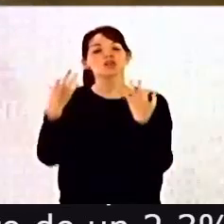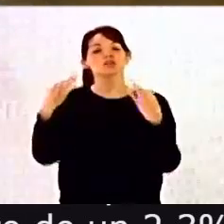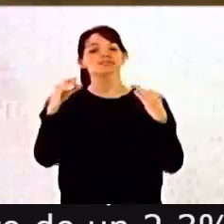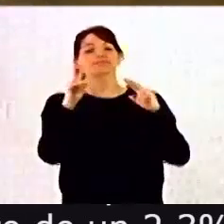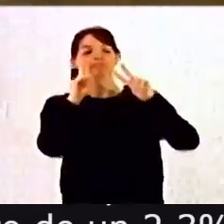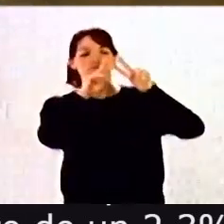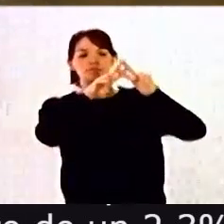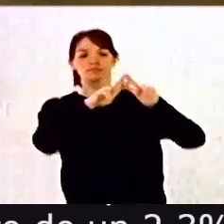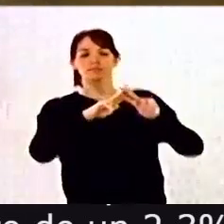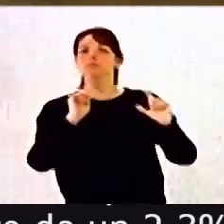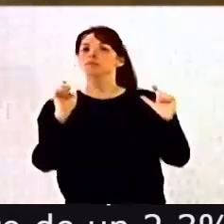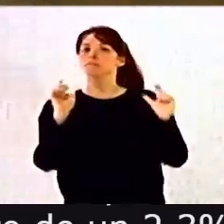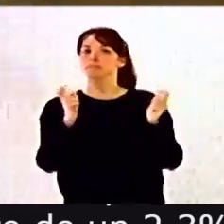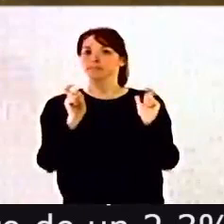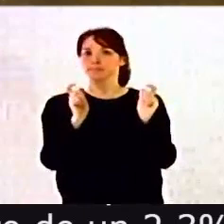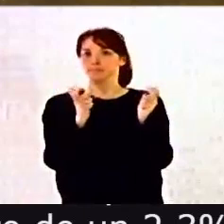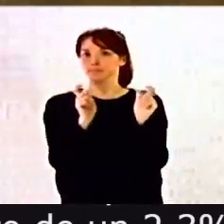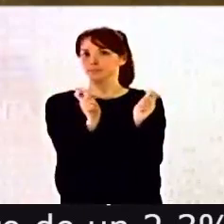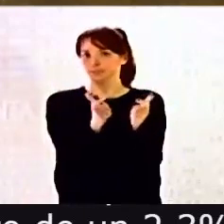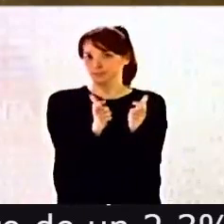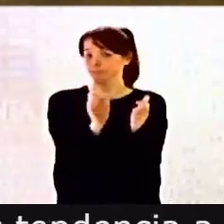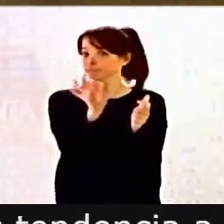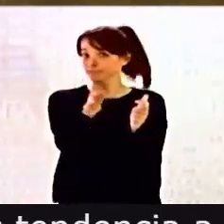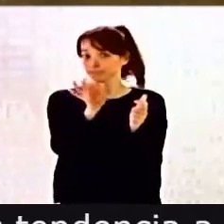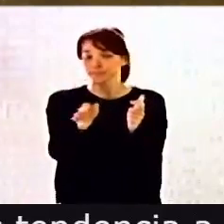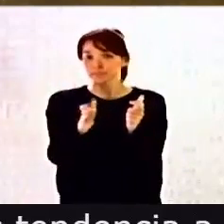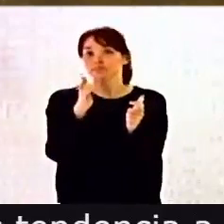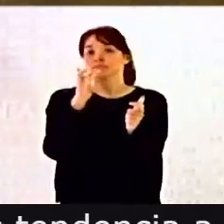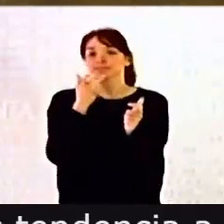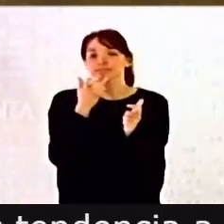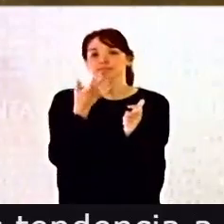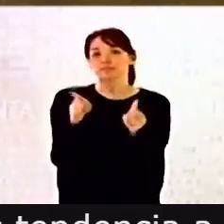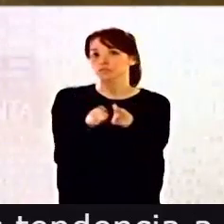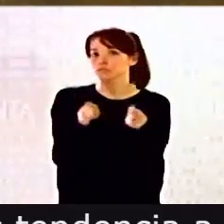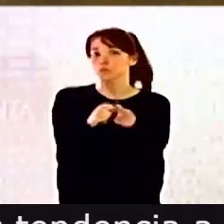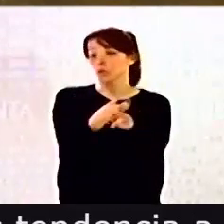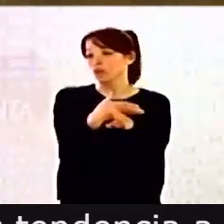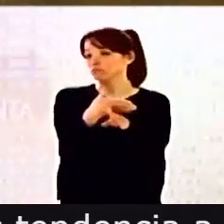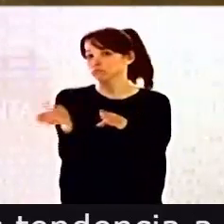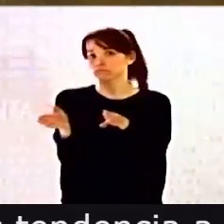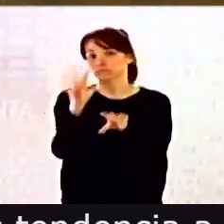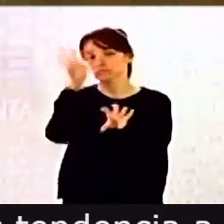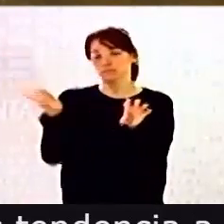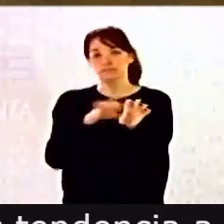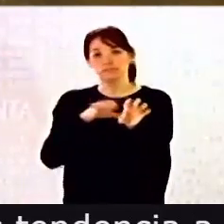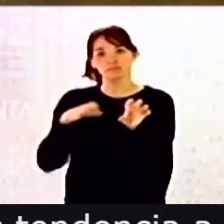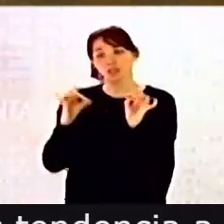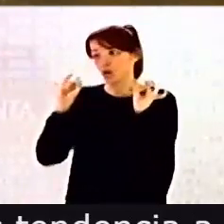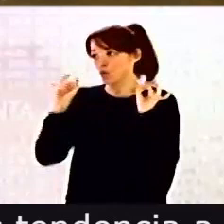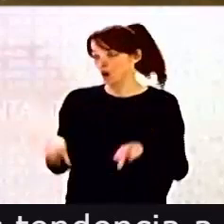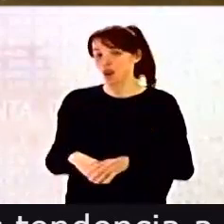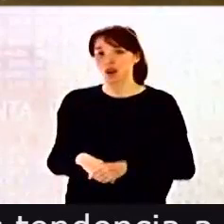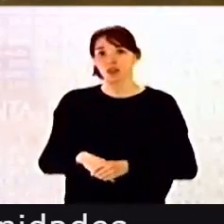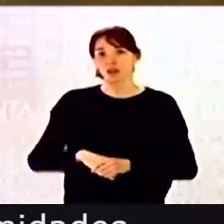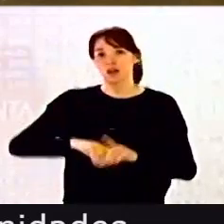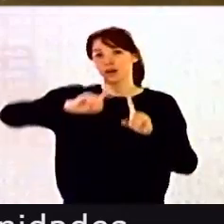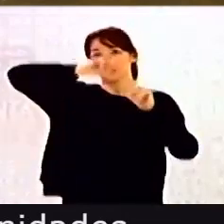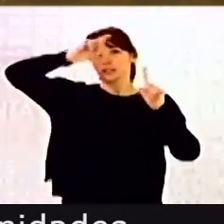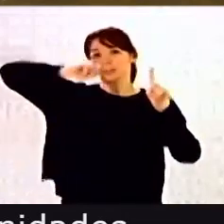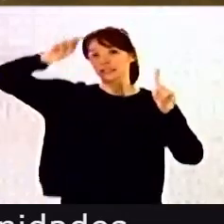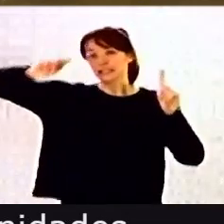la disminución. Bien es verdad que comportándose como en todas las comunidades autónomas, en una gráfica en diente de